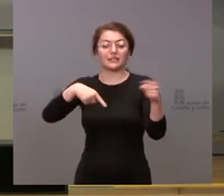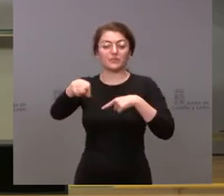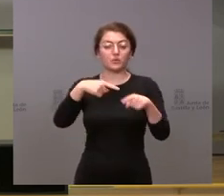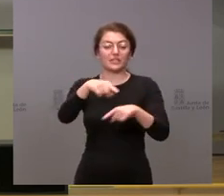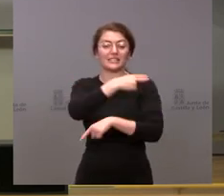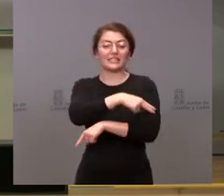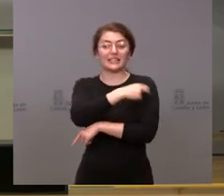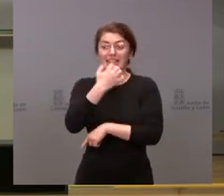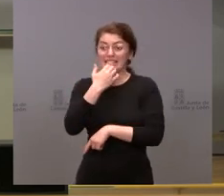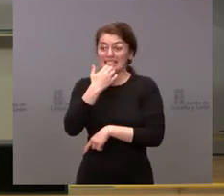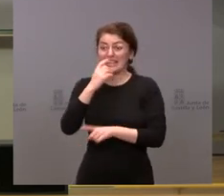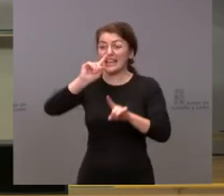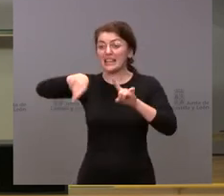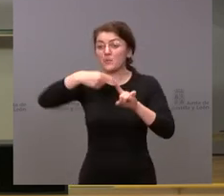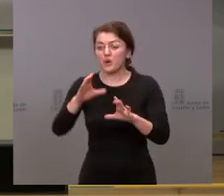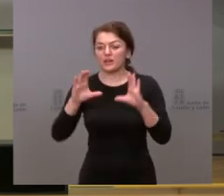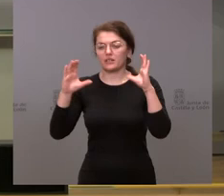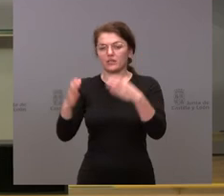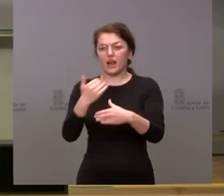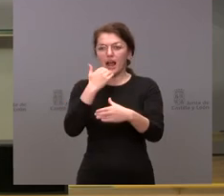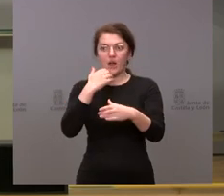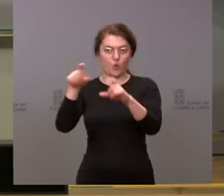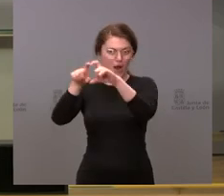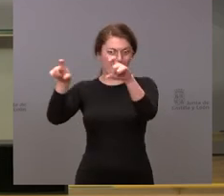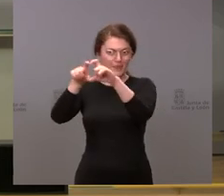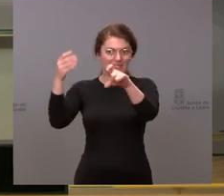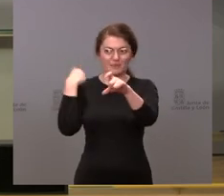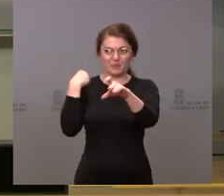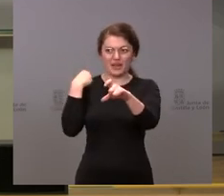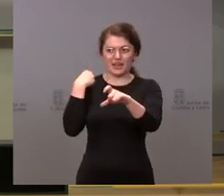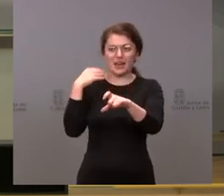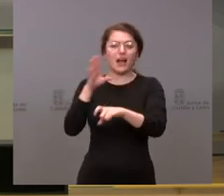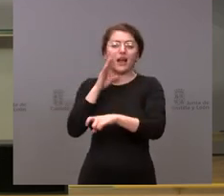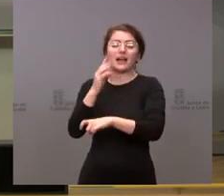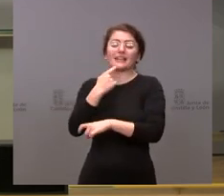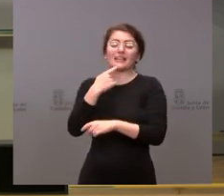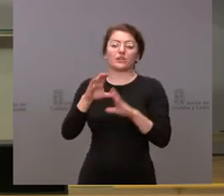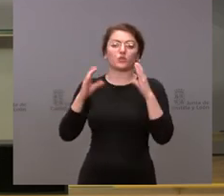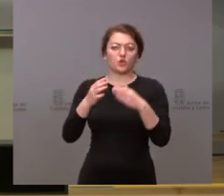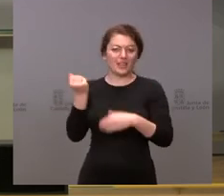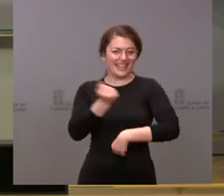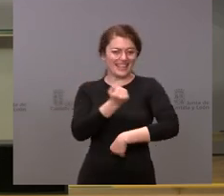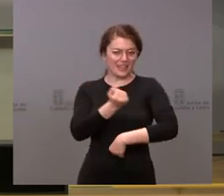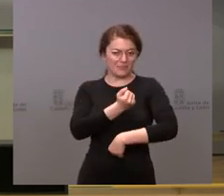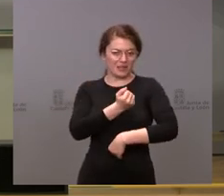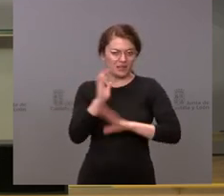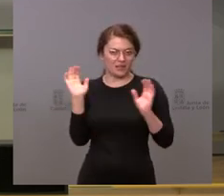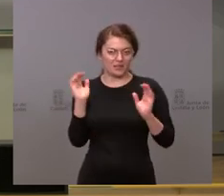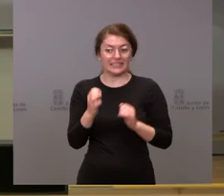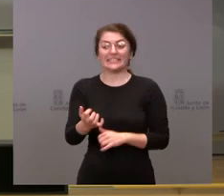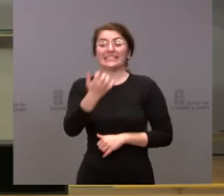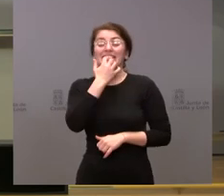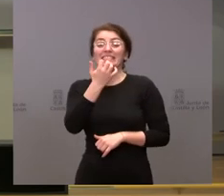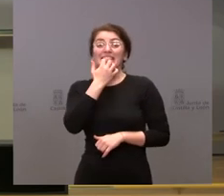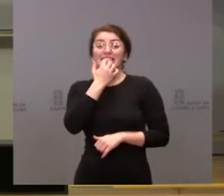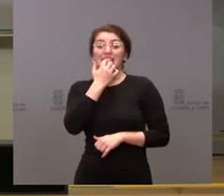alguna reunión posterior con américa después de esta de diciembre y en todo caso si la junta se plantea eliminar el